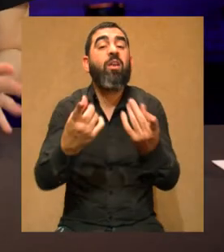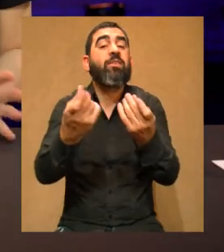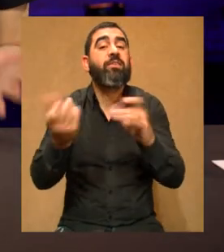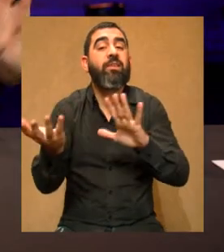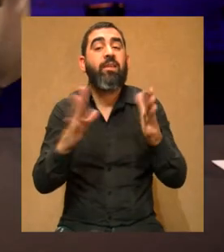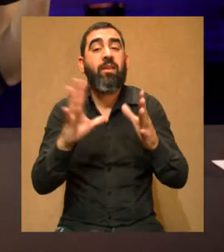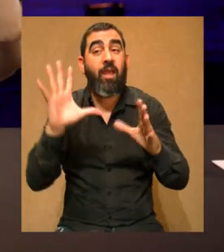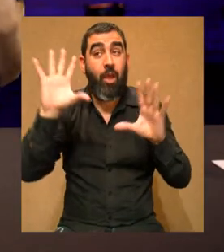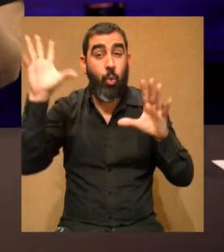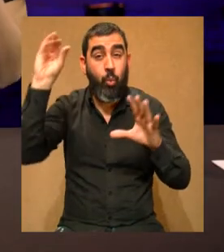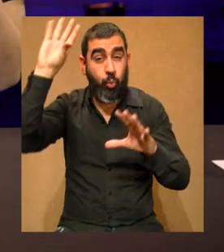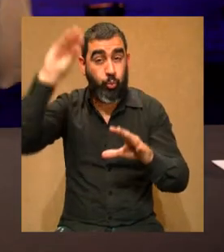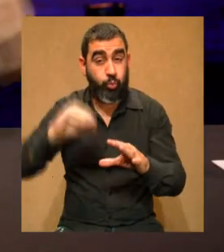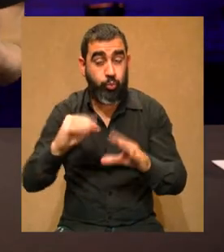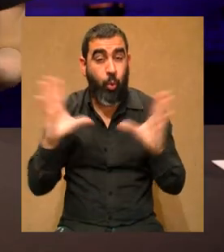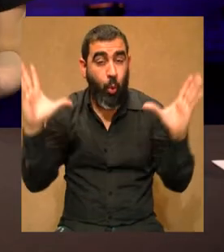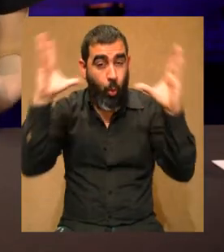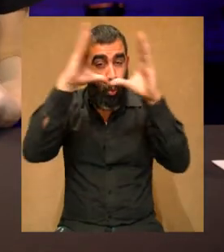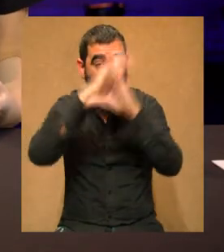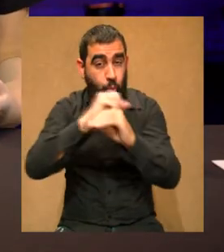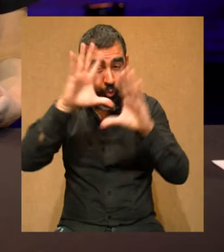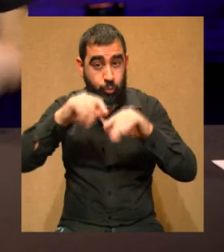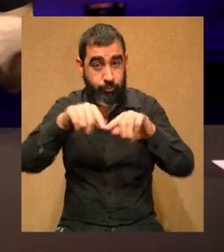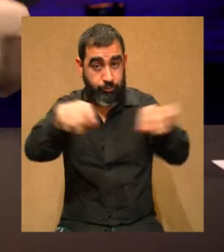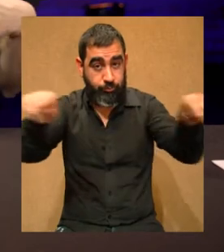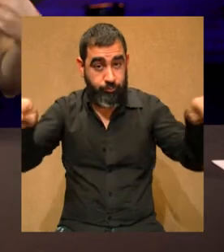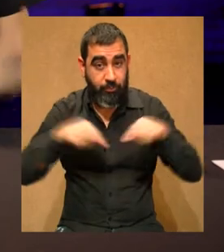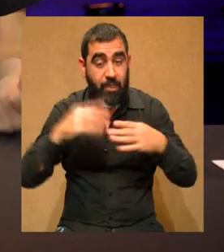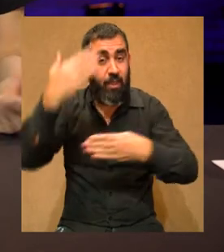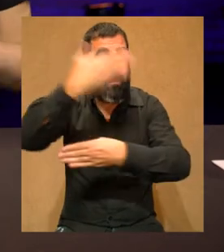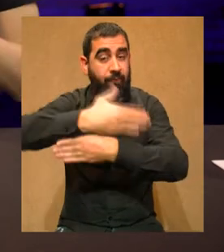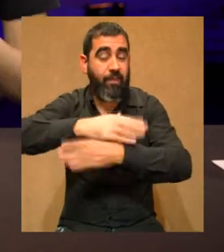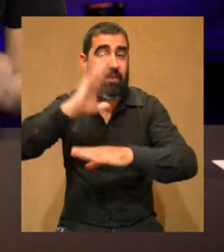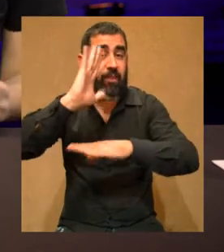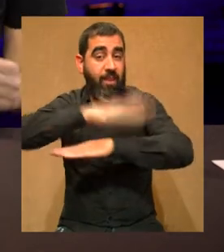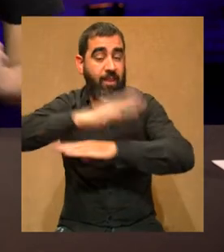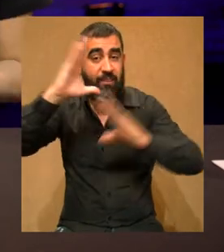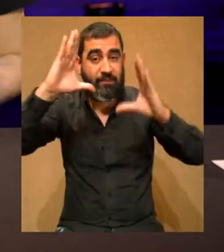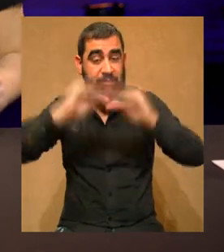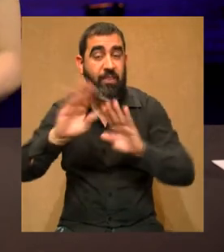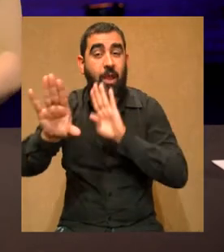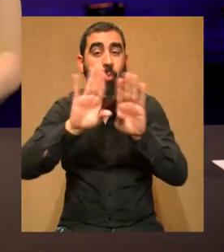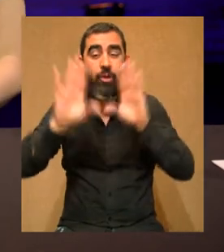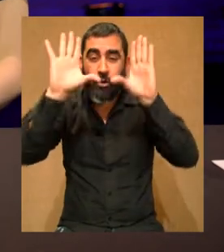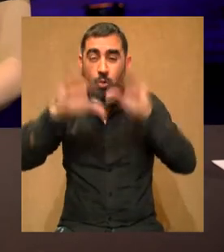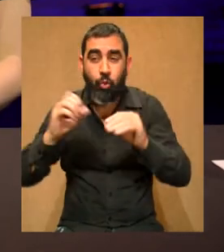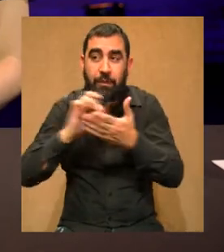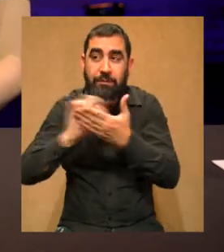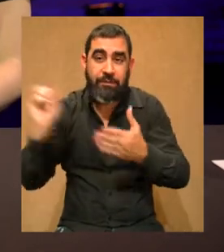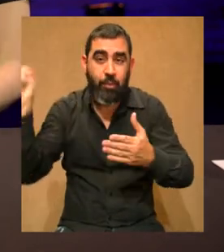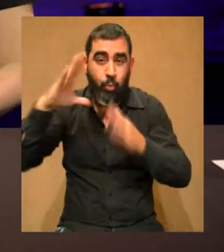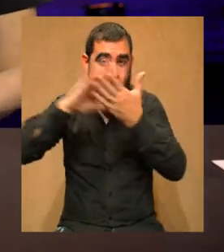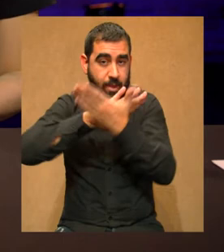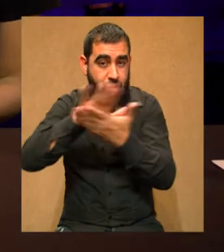necesitamos es apagar la luz y que quede bien oscuro el espacio donde estábamos así que cerró las ventanas las puertas que no entre nada de luz tanto